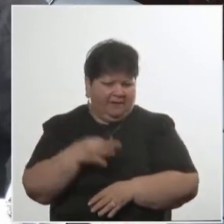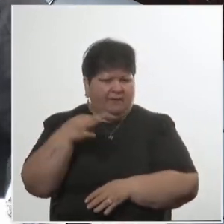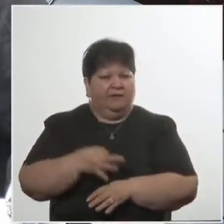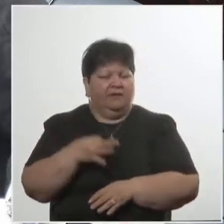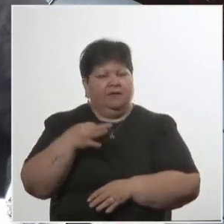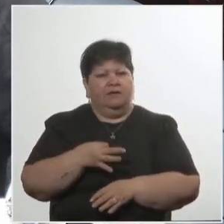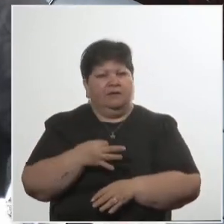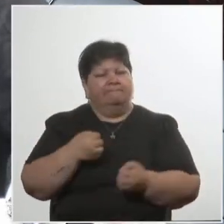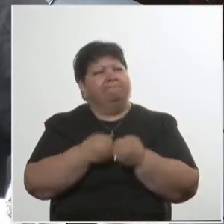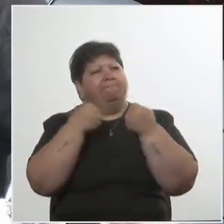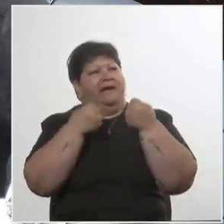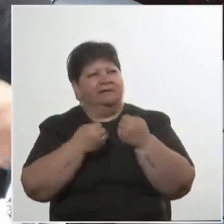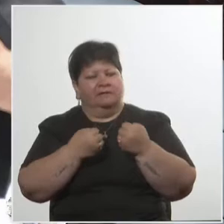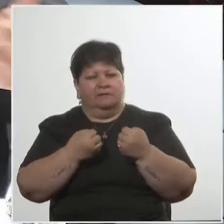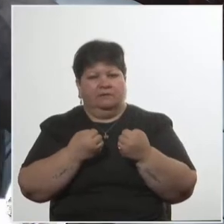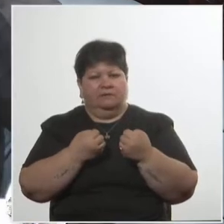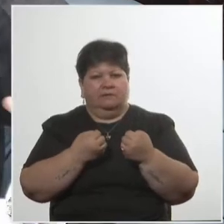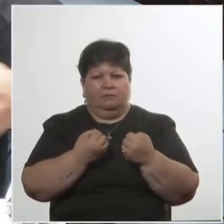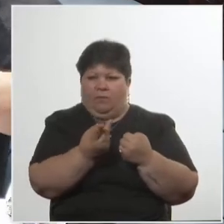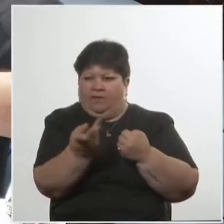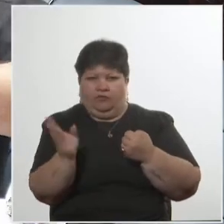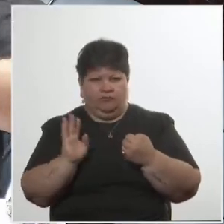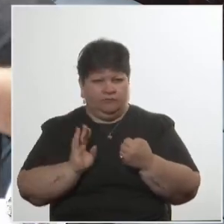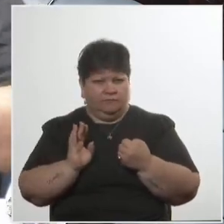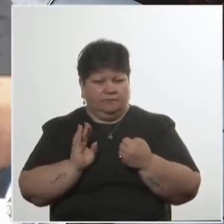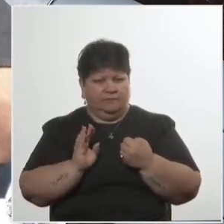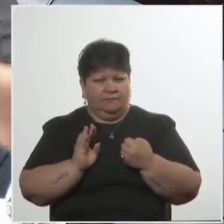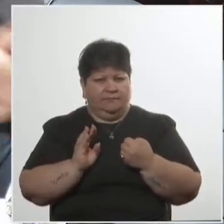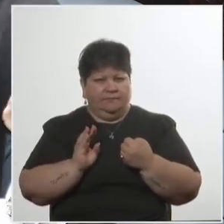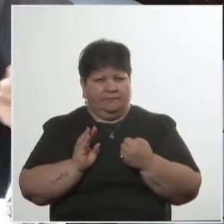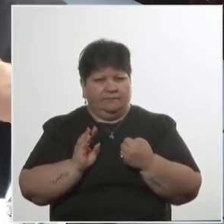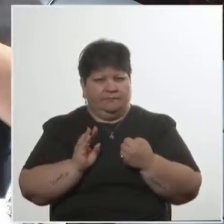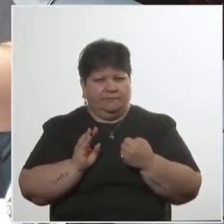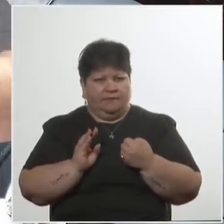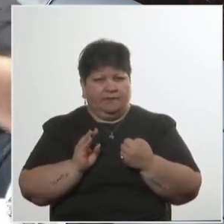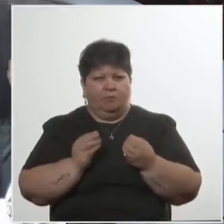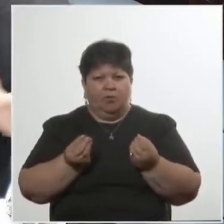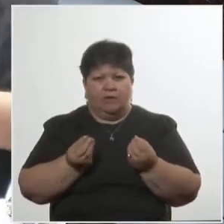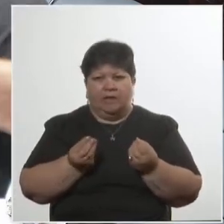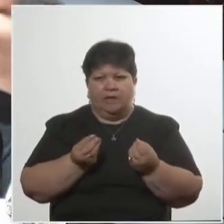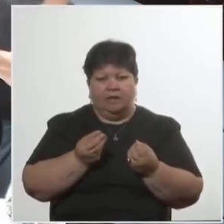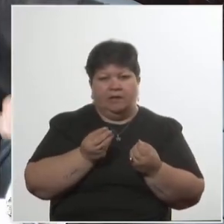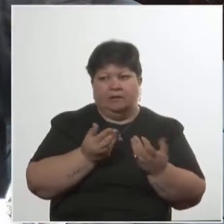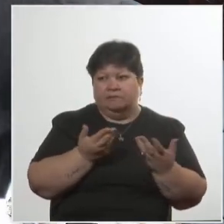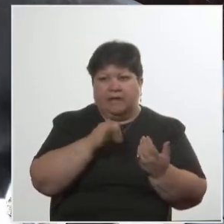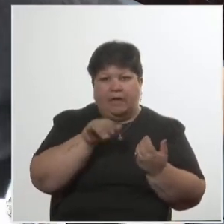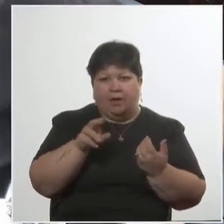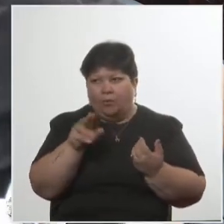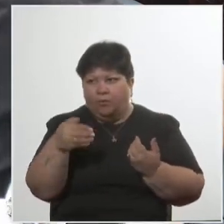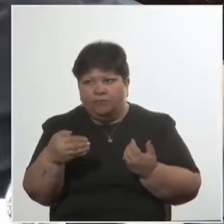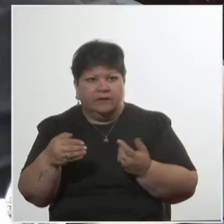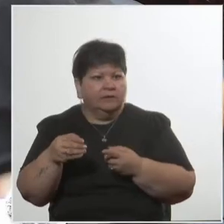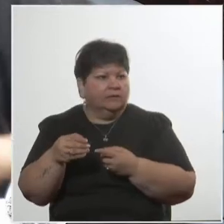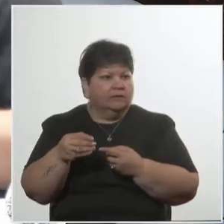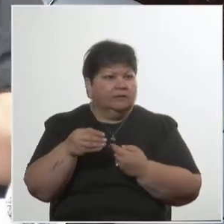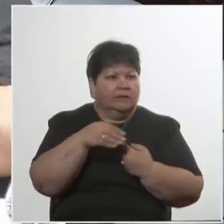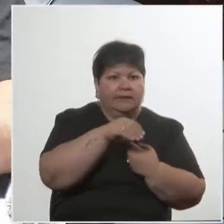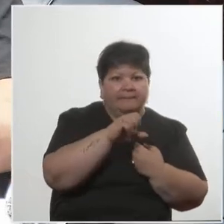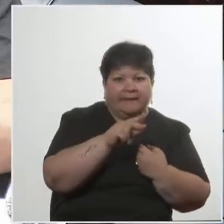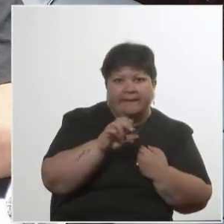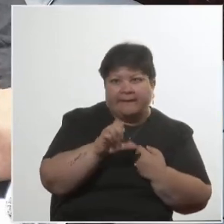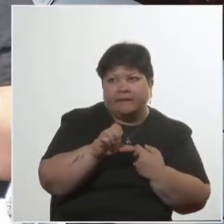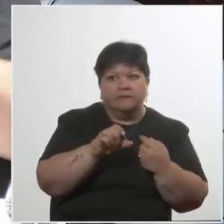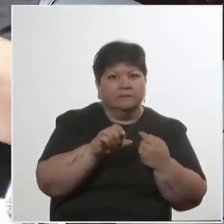impacta A cuántos impactan términos de que el medel está incluido suponga hechos de violencia y